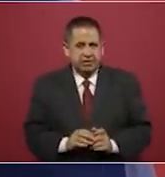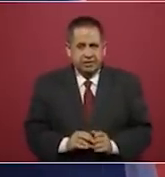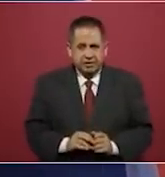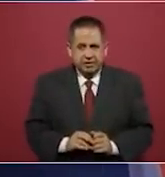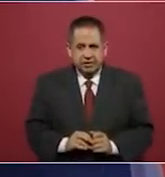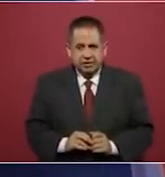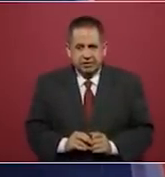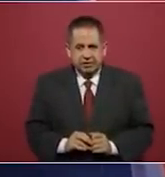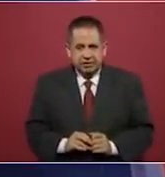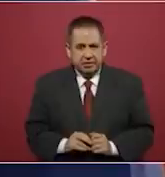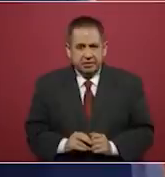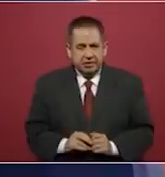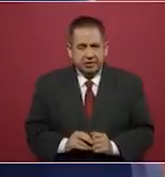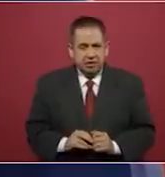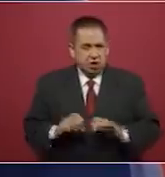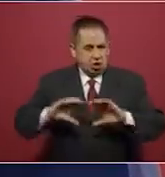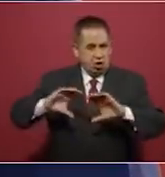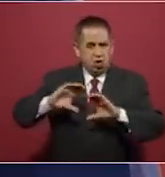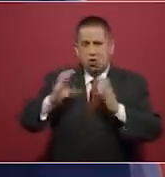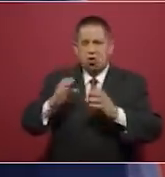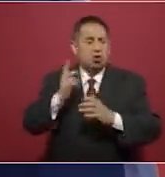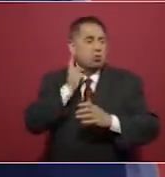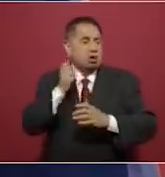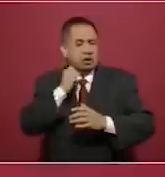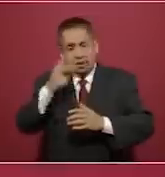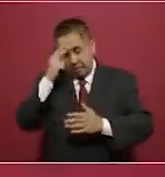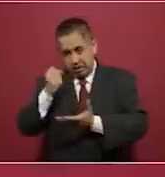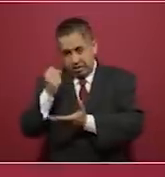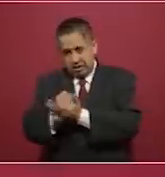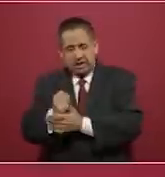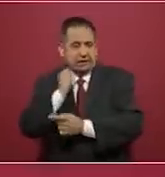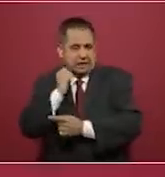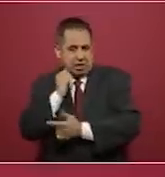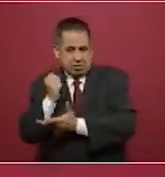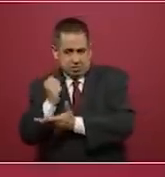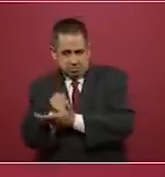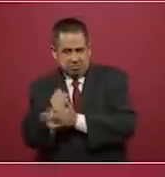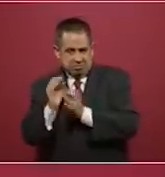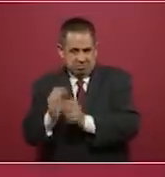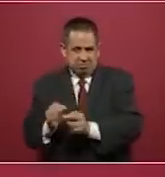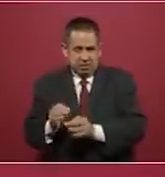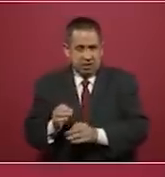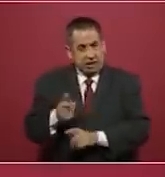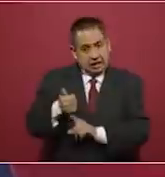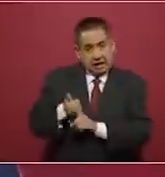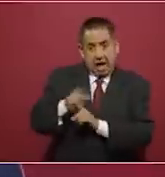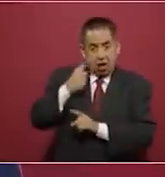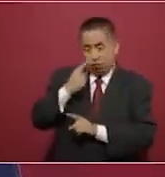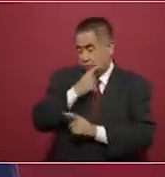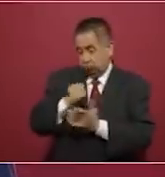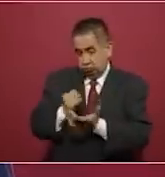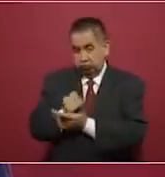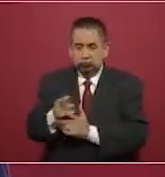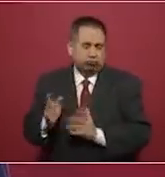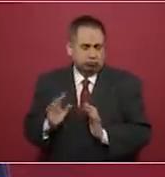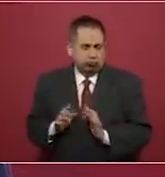el congreso de méxico desde luego con la autonomía que tienen los senadores de la república